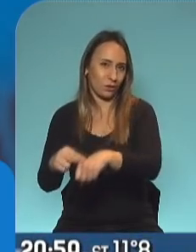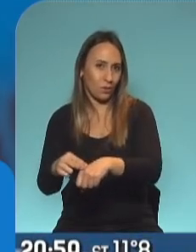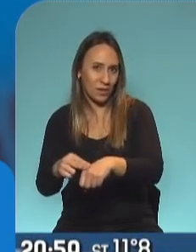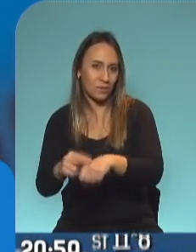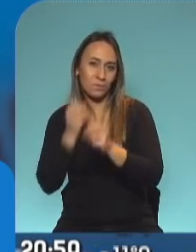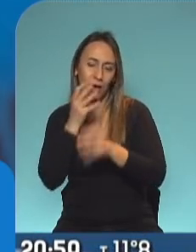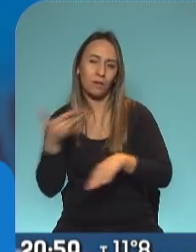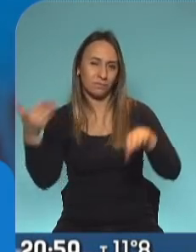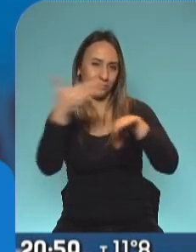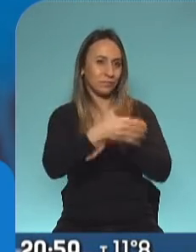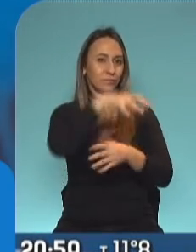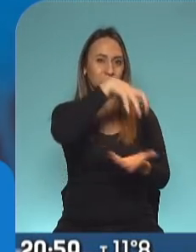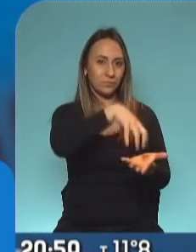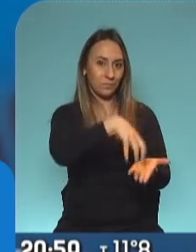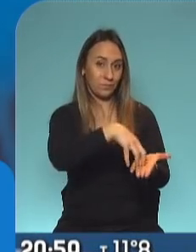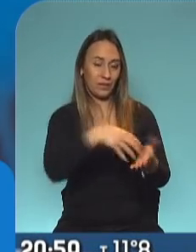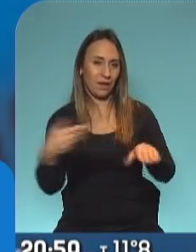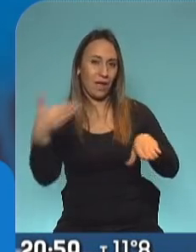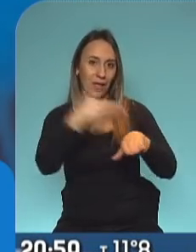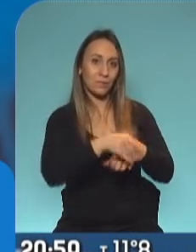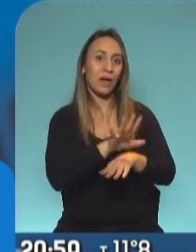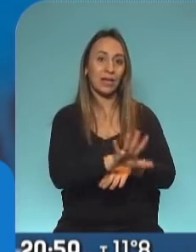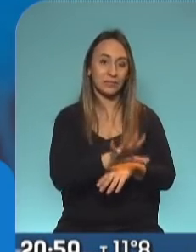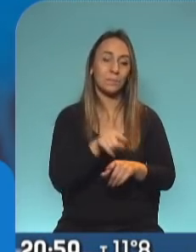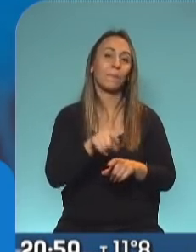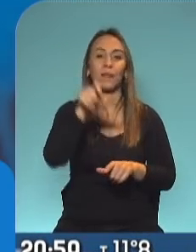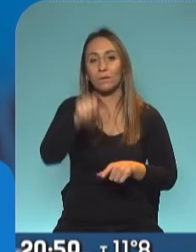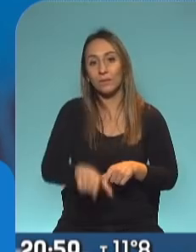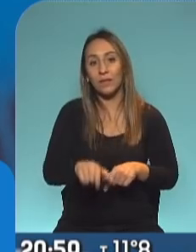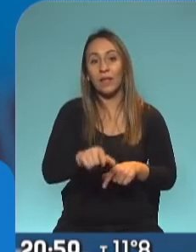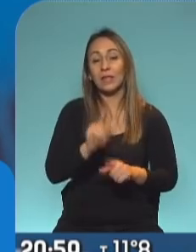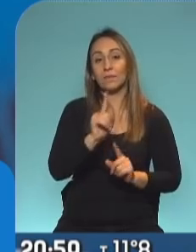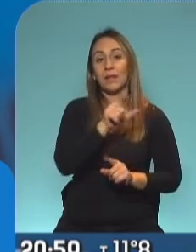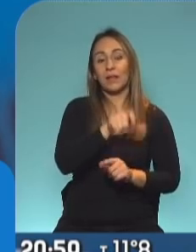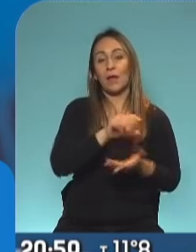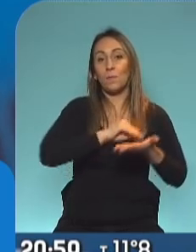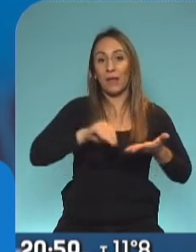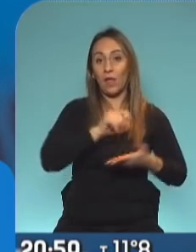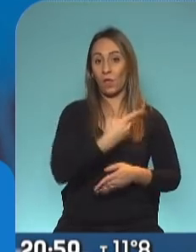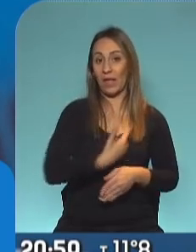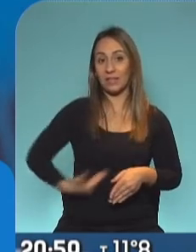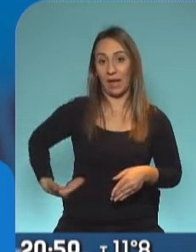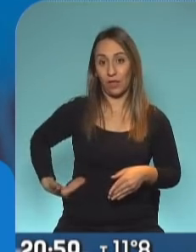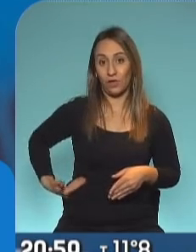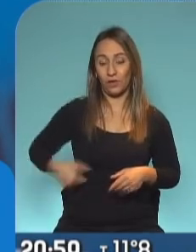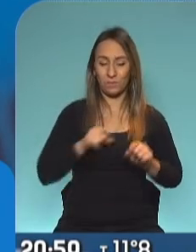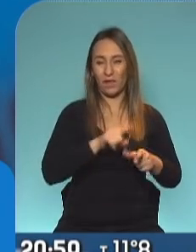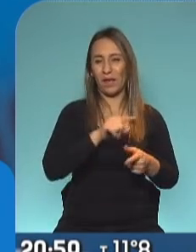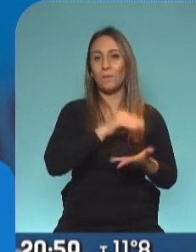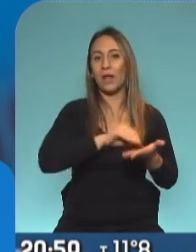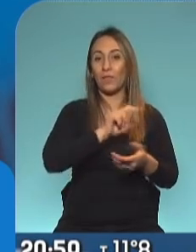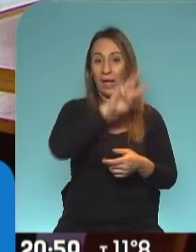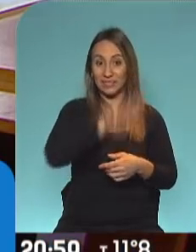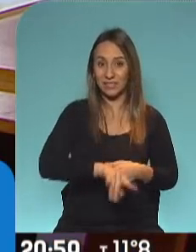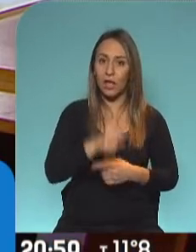acerquemos a las oficinas, porque también es la manera en que un trabajador o una trabajadora del Estado, un trabajador o una trabajadora de ANSES pueda preguntarle a